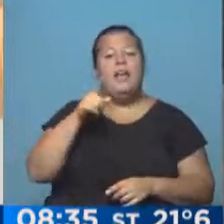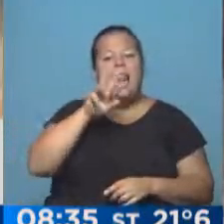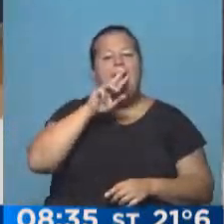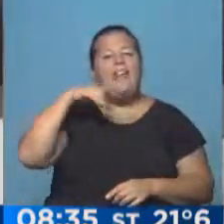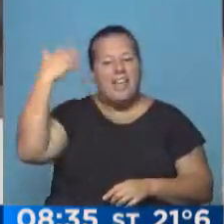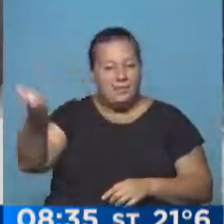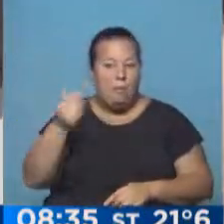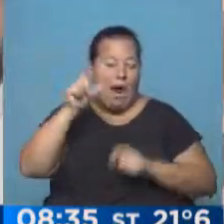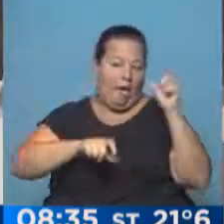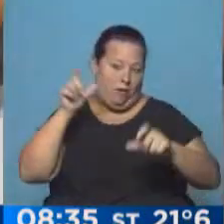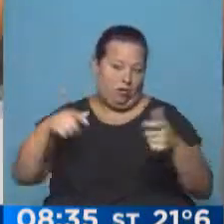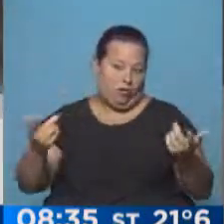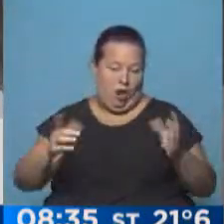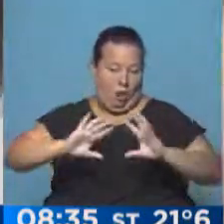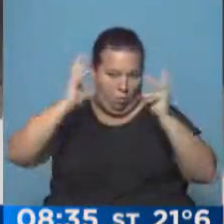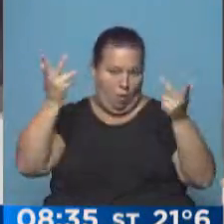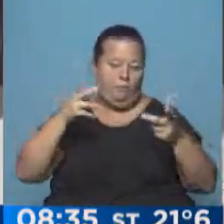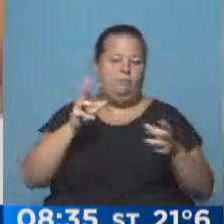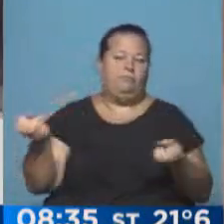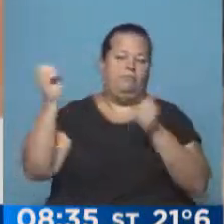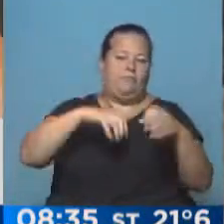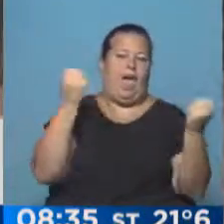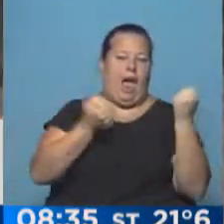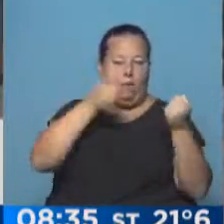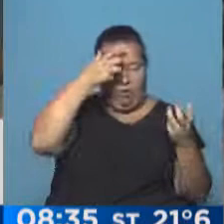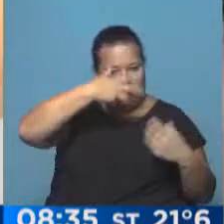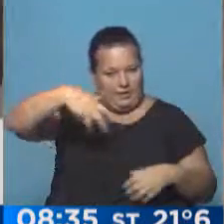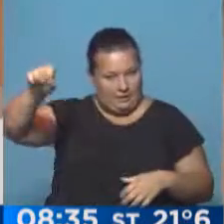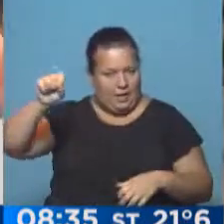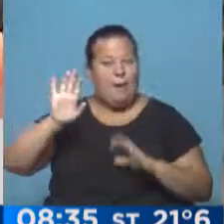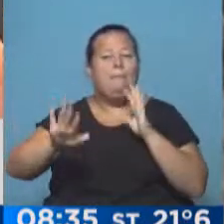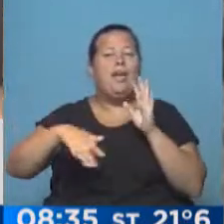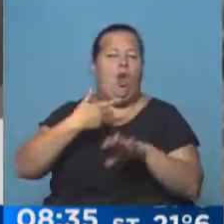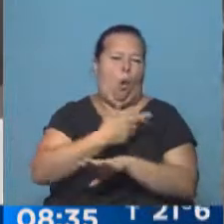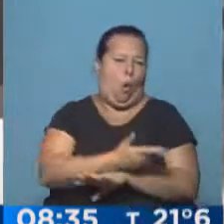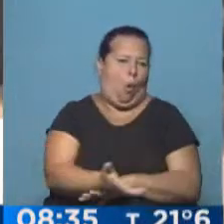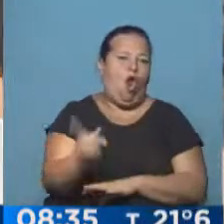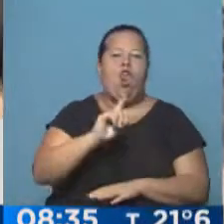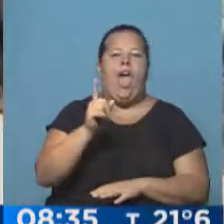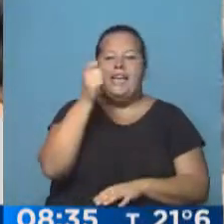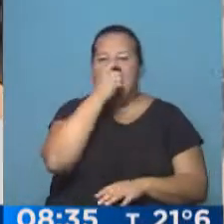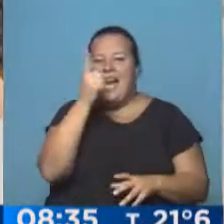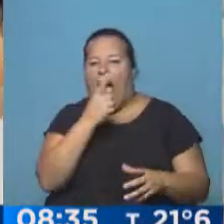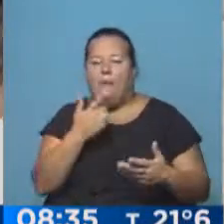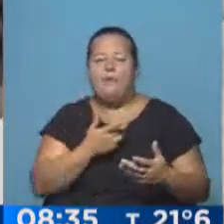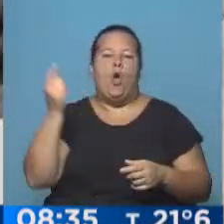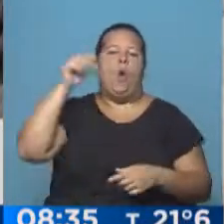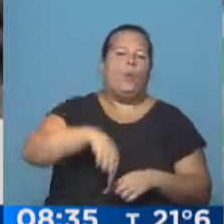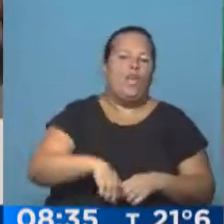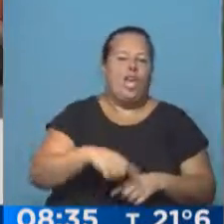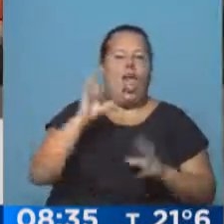porque por la gente que se enojó, la cargaron en un patrullero y la llevaron. Pero después de un rato largo, no es que la vino